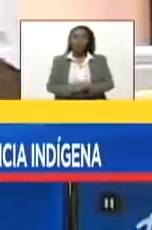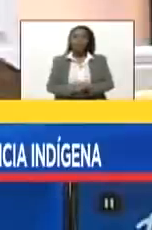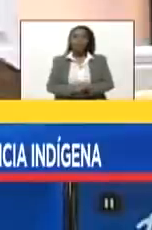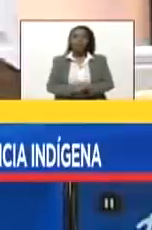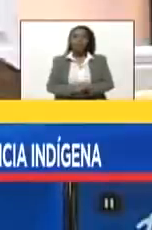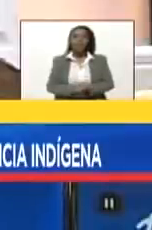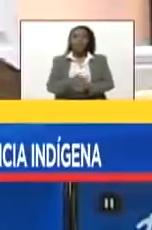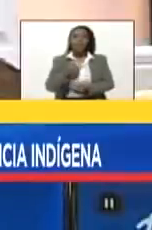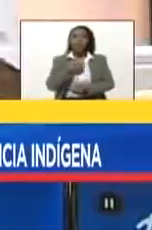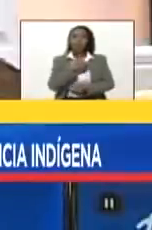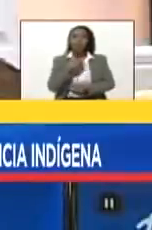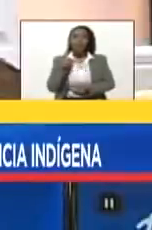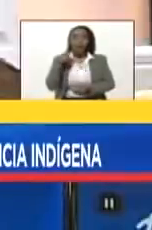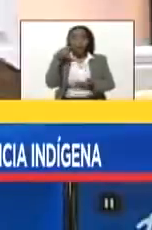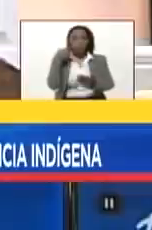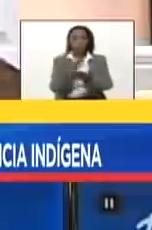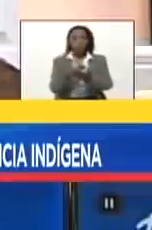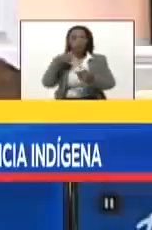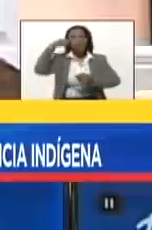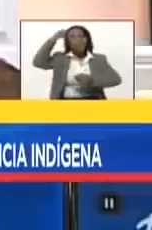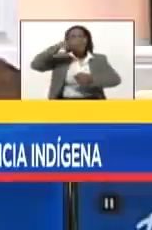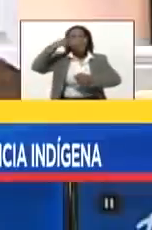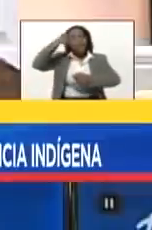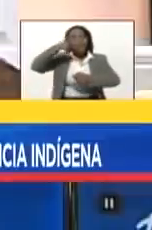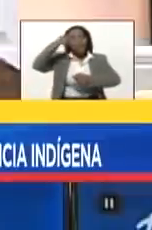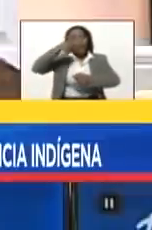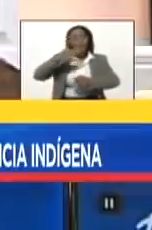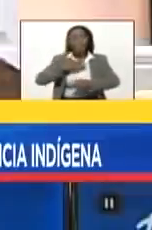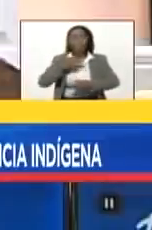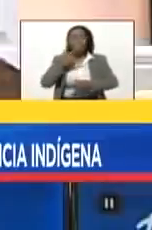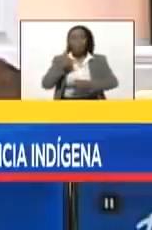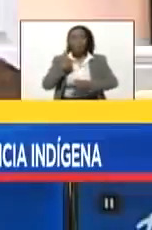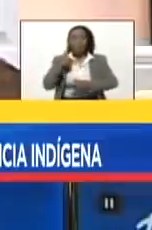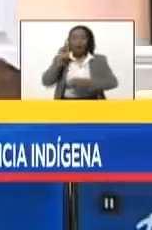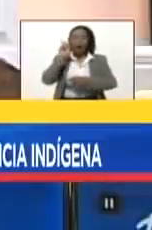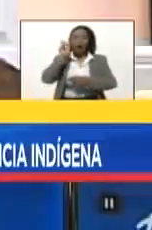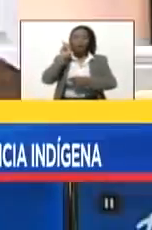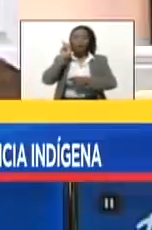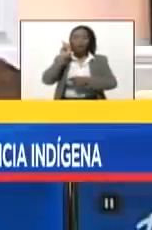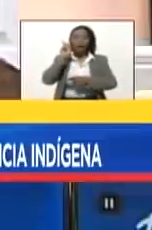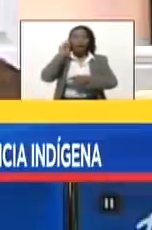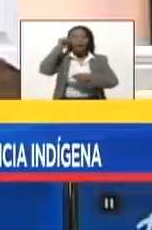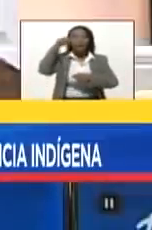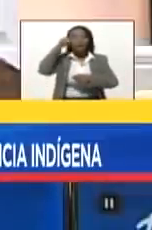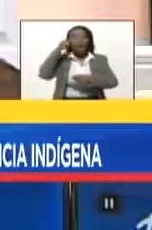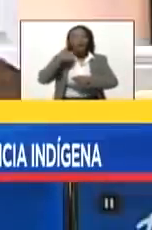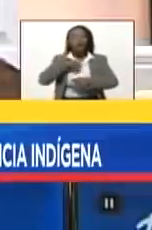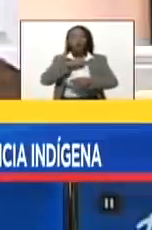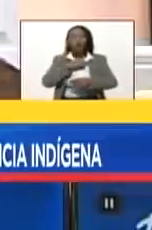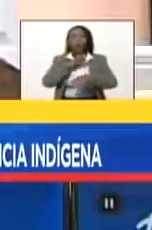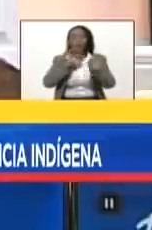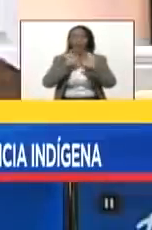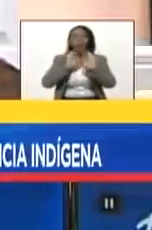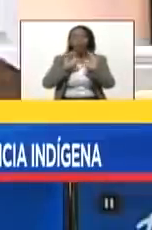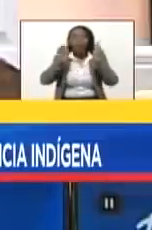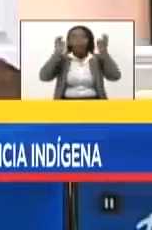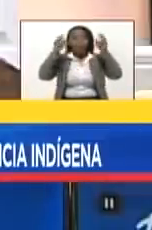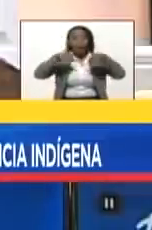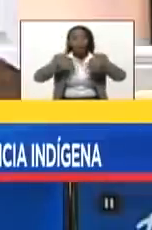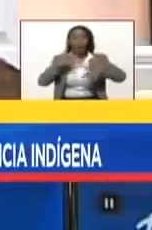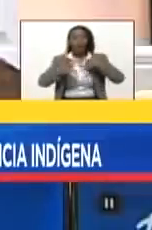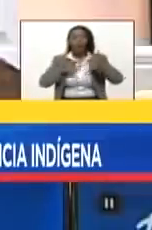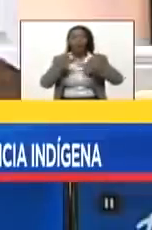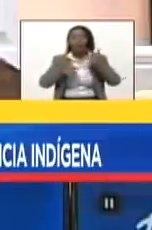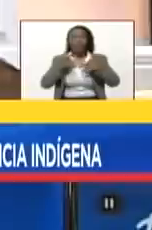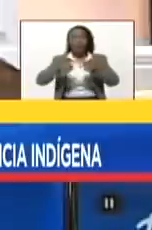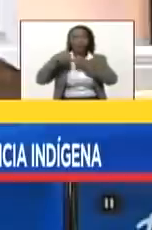Y yo quiero presentarles un video. Me dicen que en este video que hemos preparado con motivo de este acto,